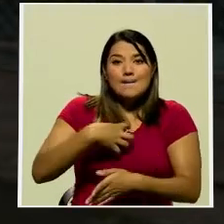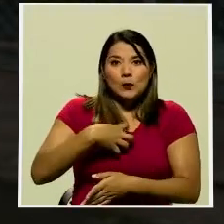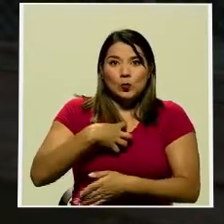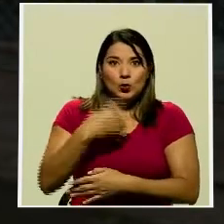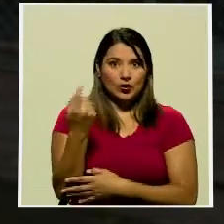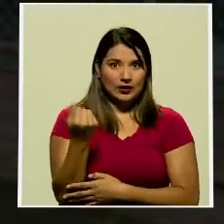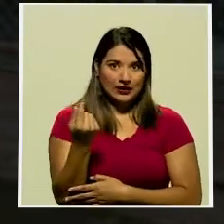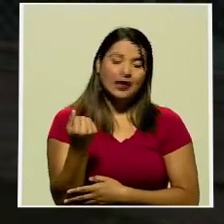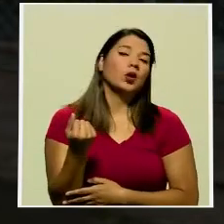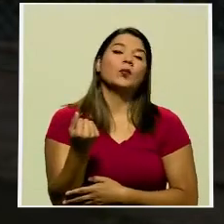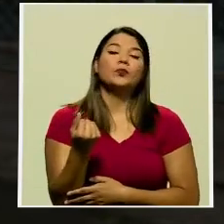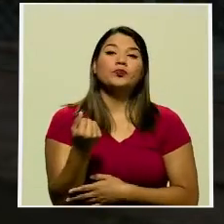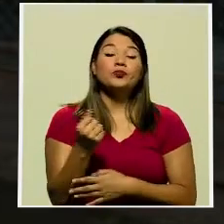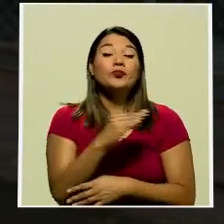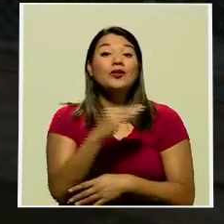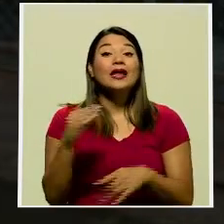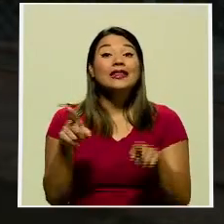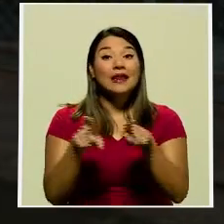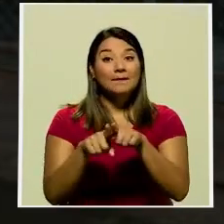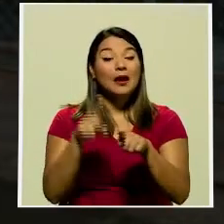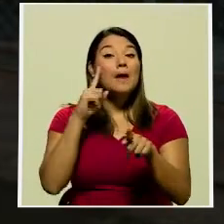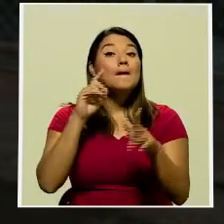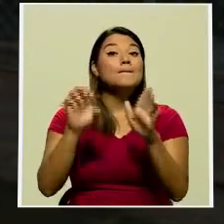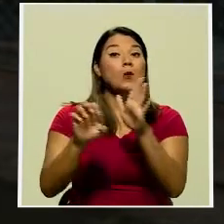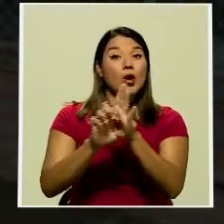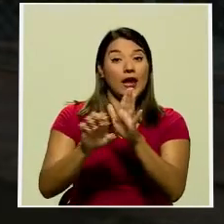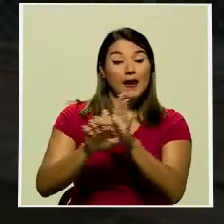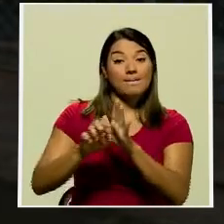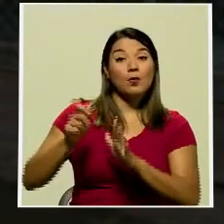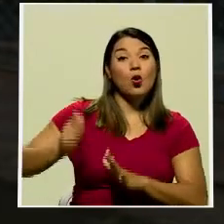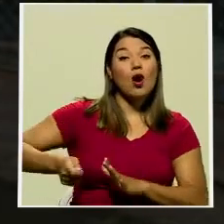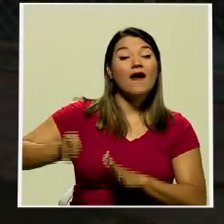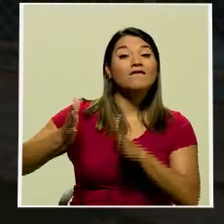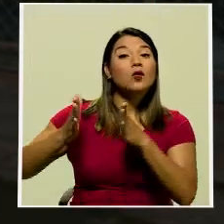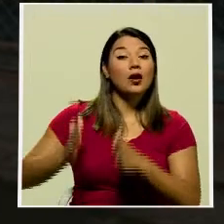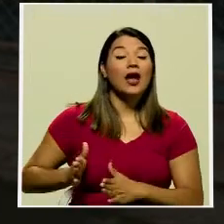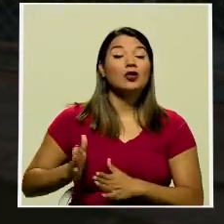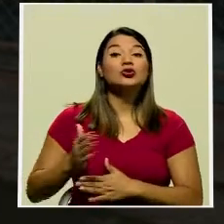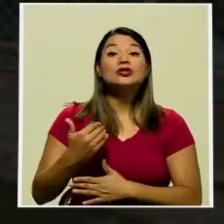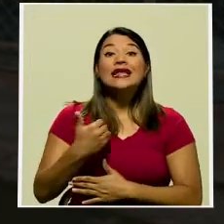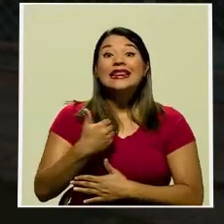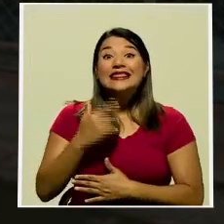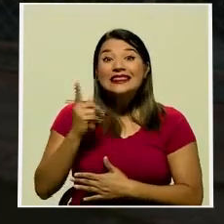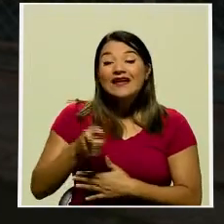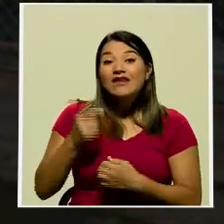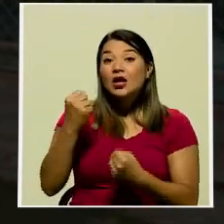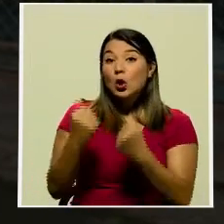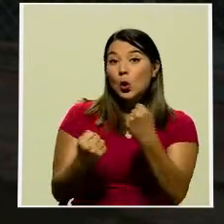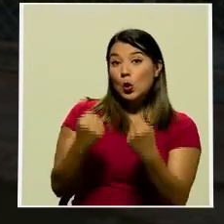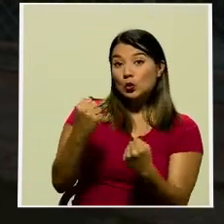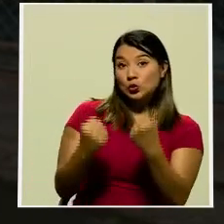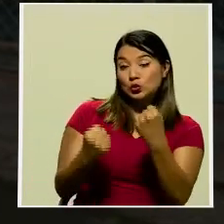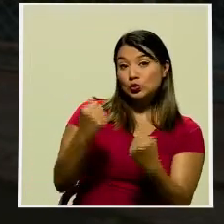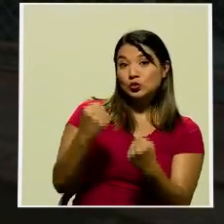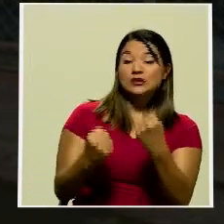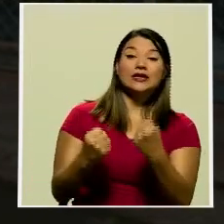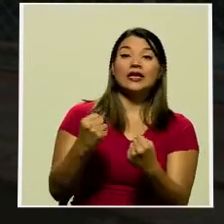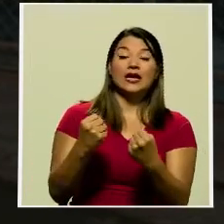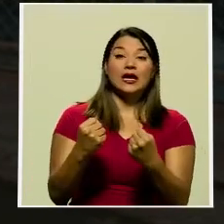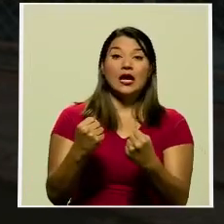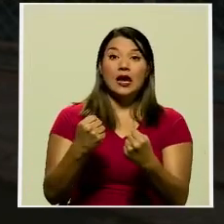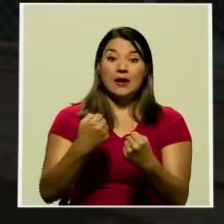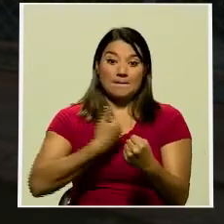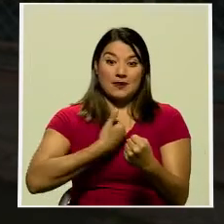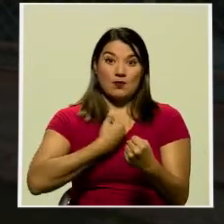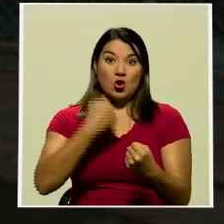dicho que, por ejemplo, los abogados, es decir, los procuradores, tienen que conducir los vehículos de la institución hasta